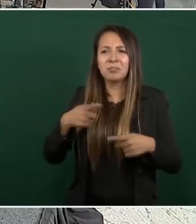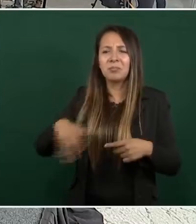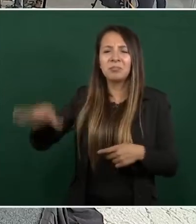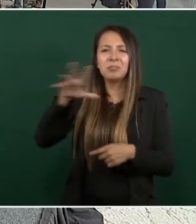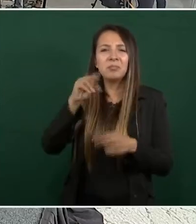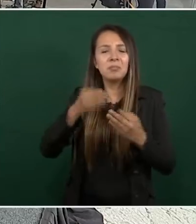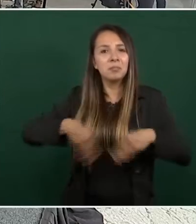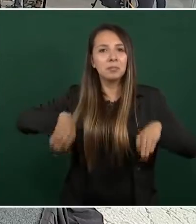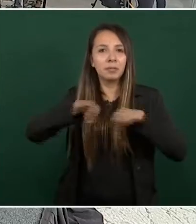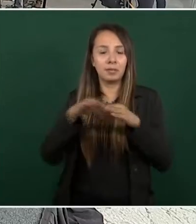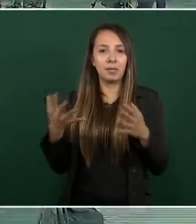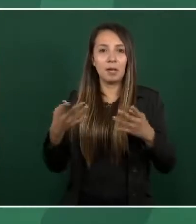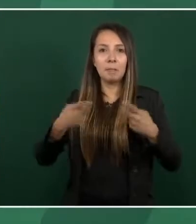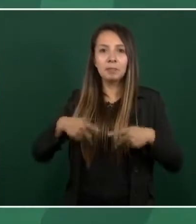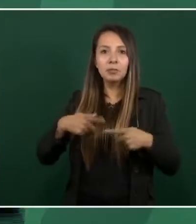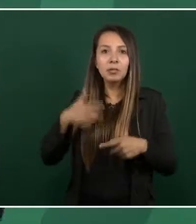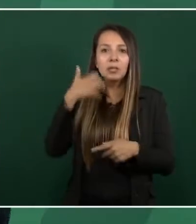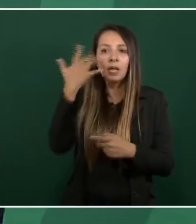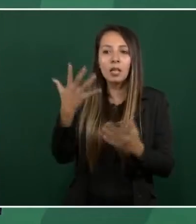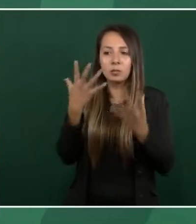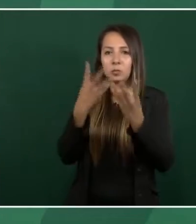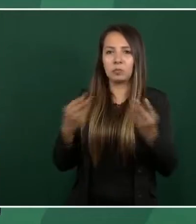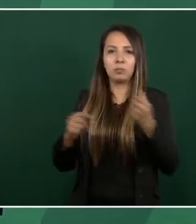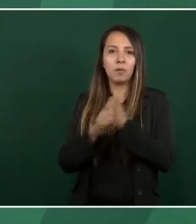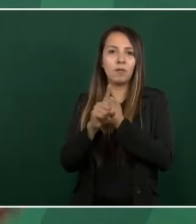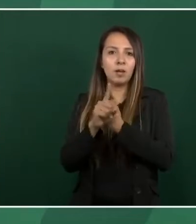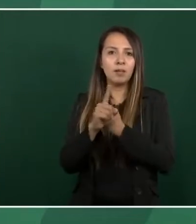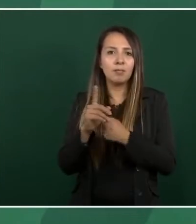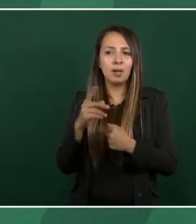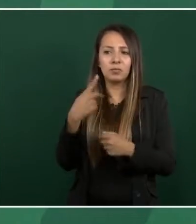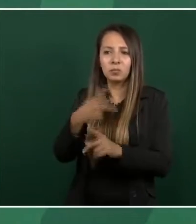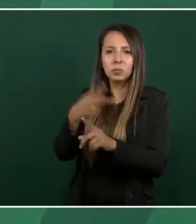quiere es que se le resuelvan sus problemas,